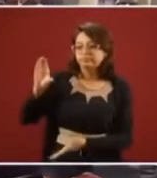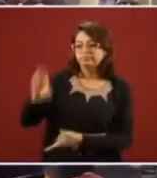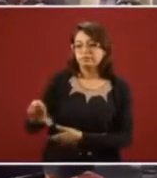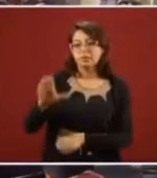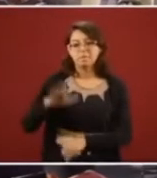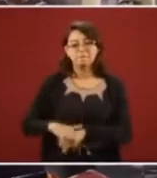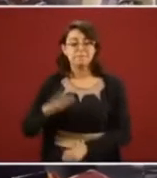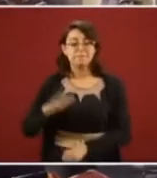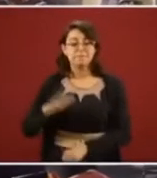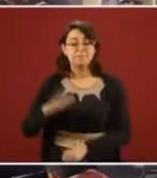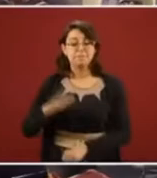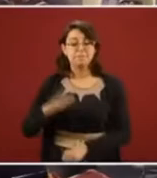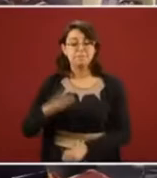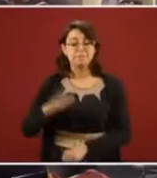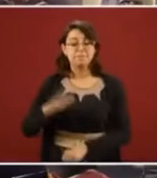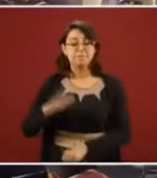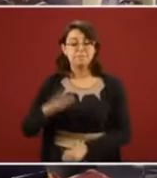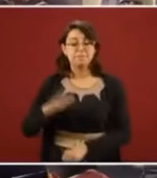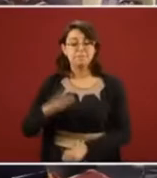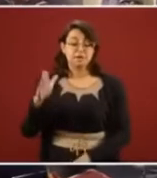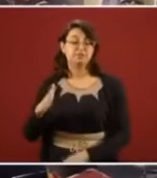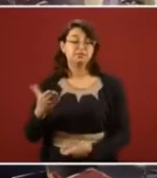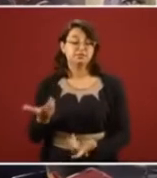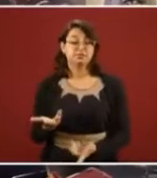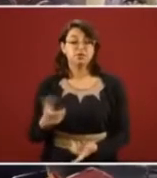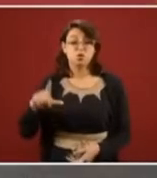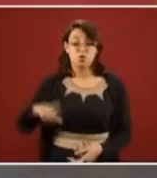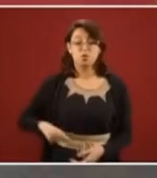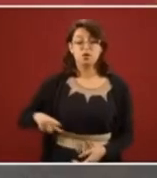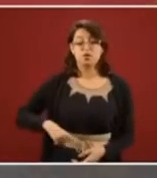un subsidio las app